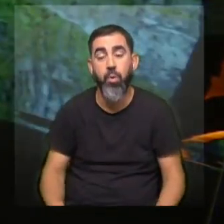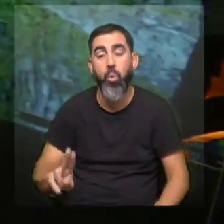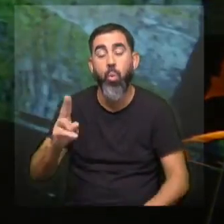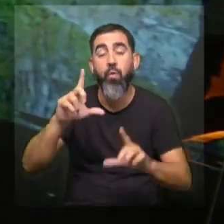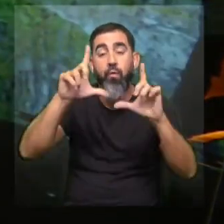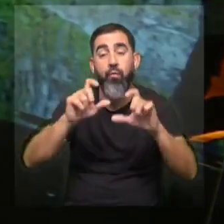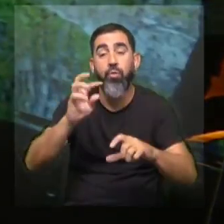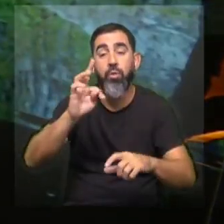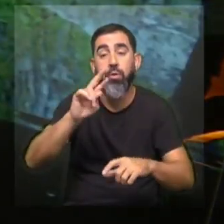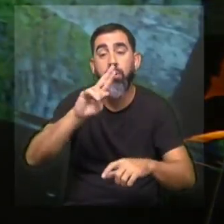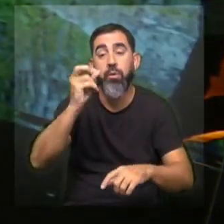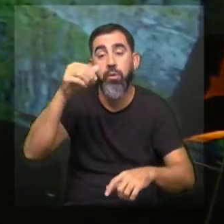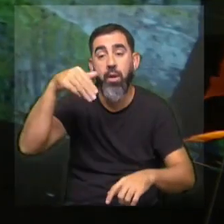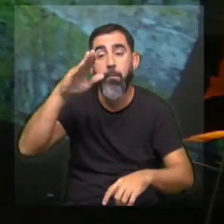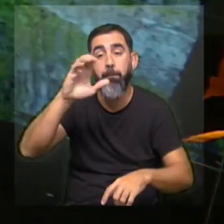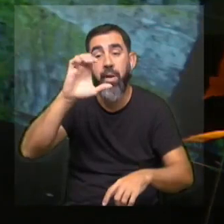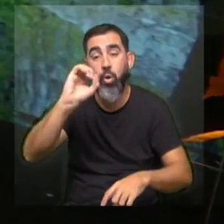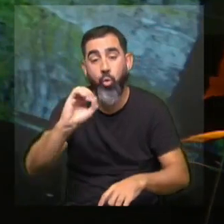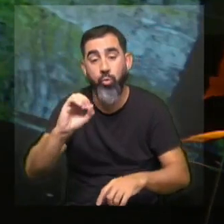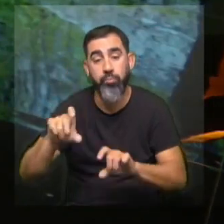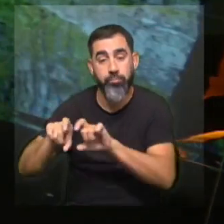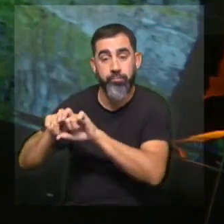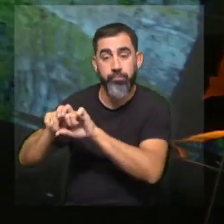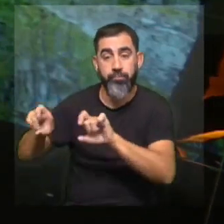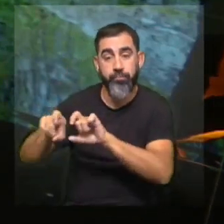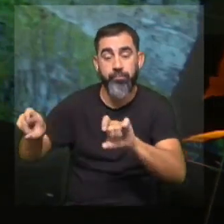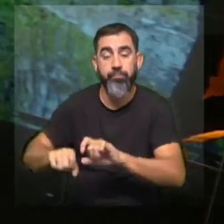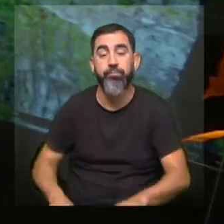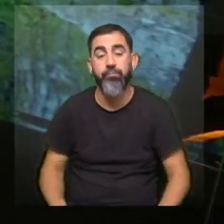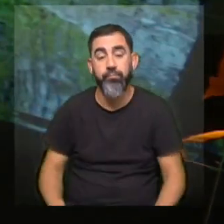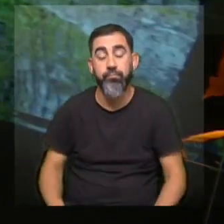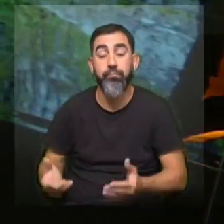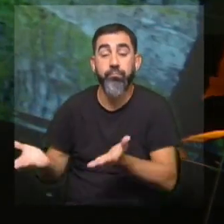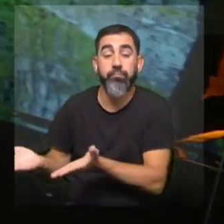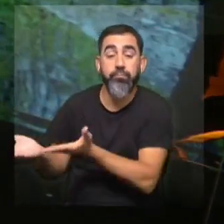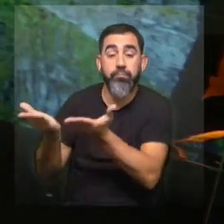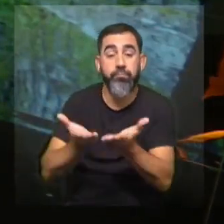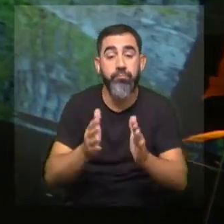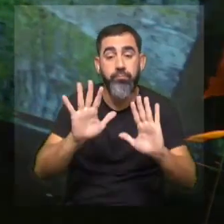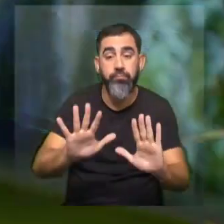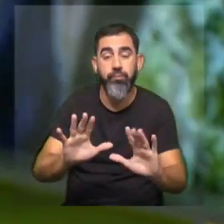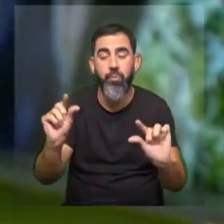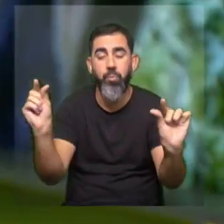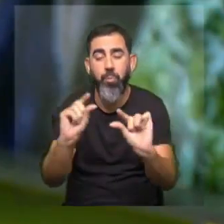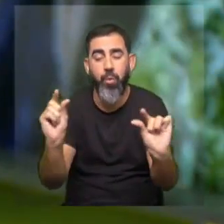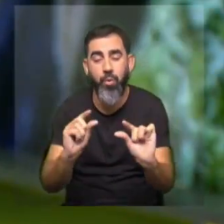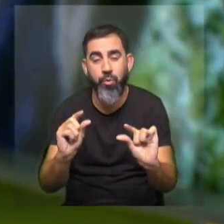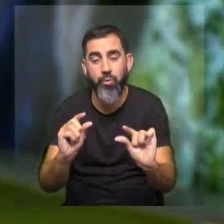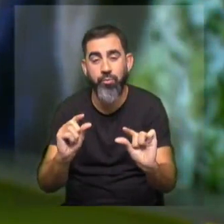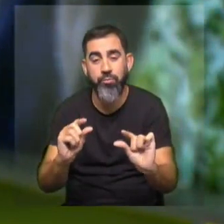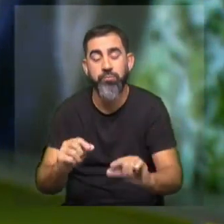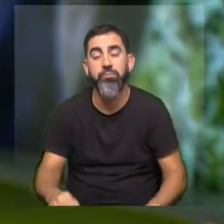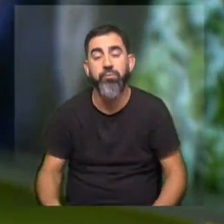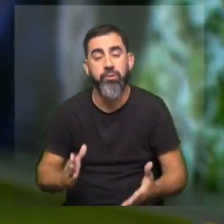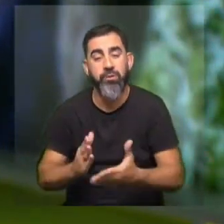cuenta de Instagram, que es un poco la principal ventana. Y nada, la invitación es, esto que vimos es nada, un poquitito así, aparte